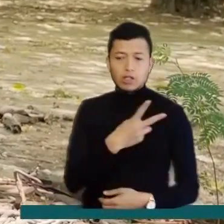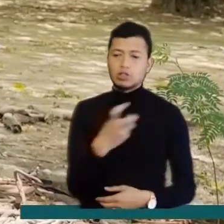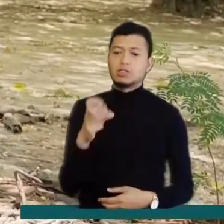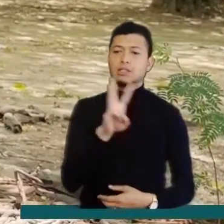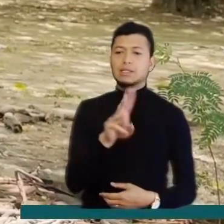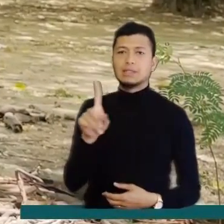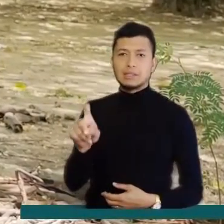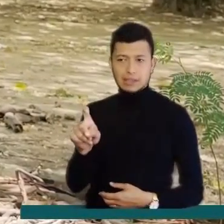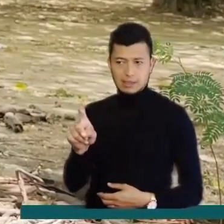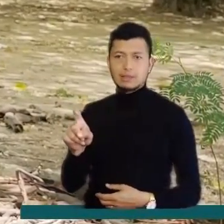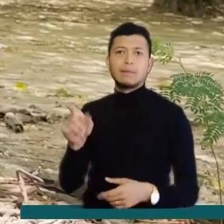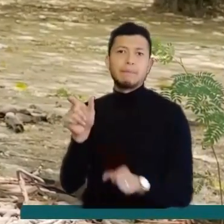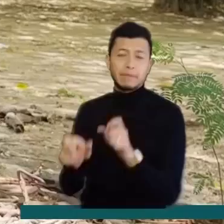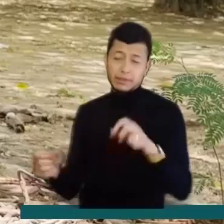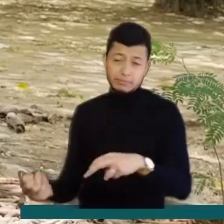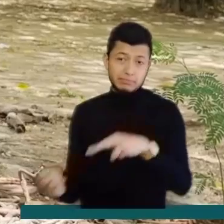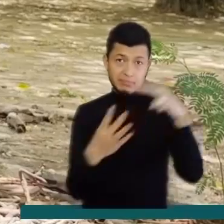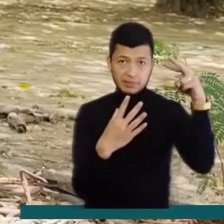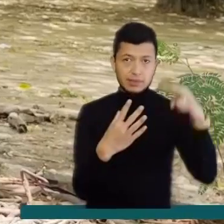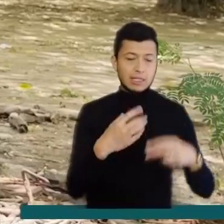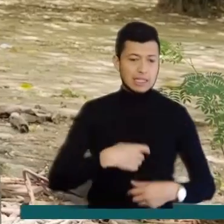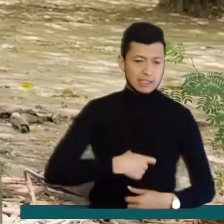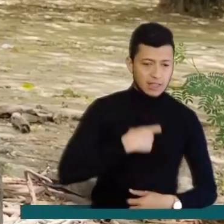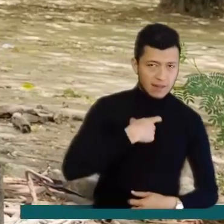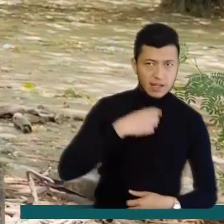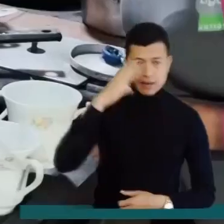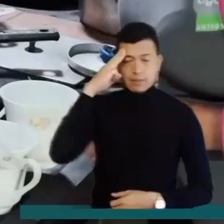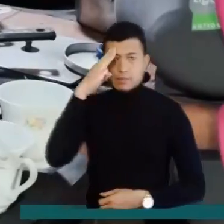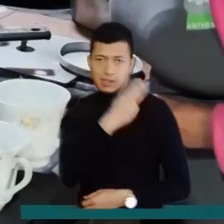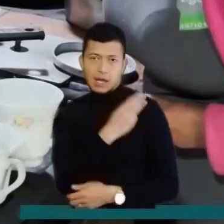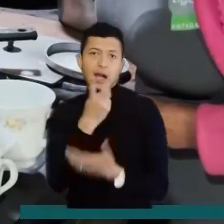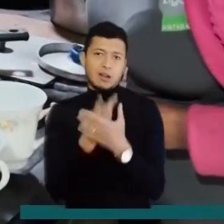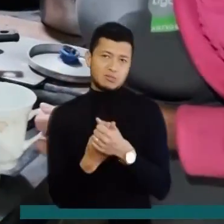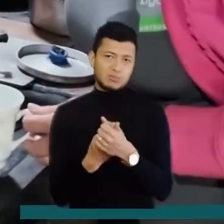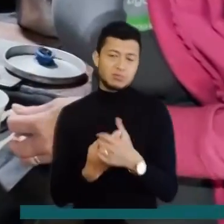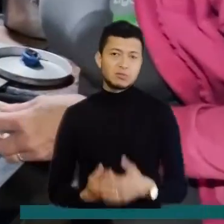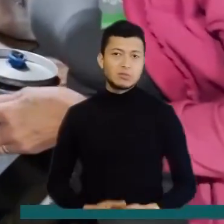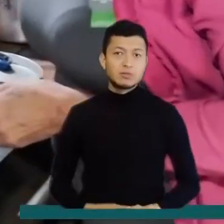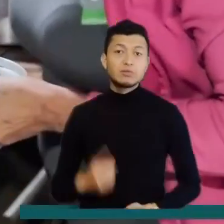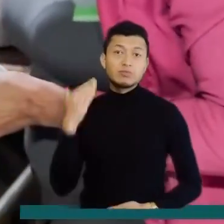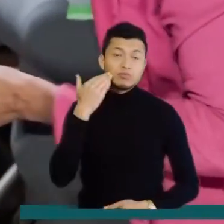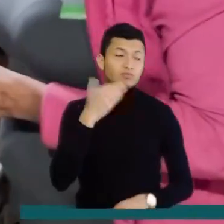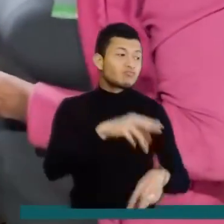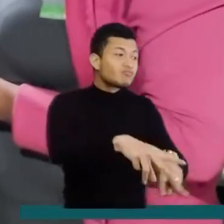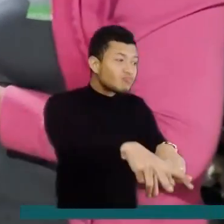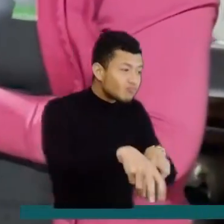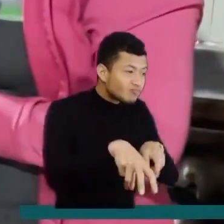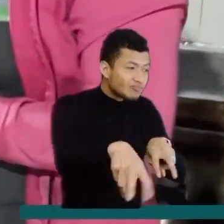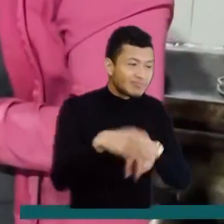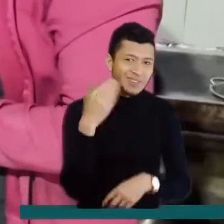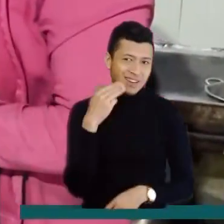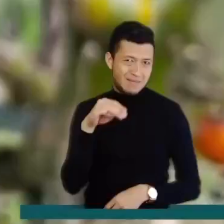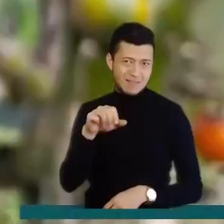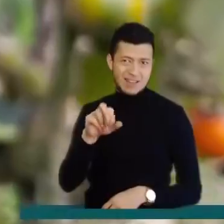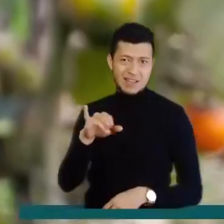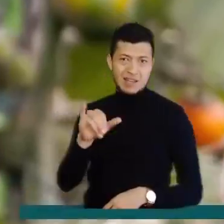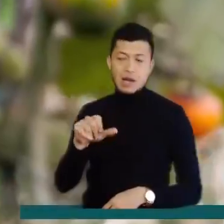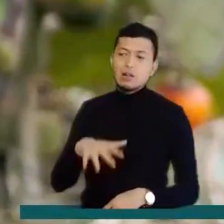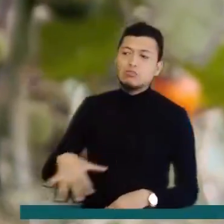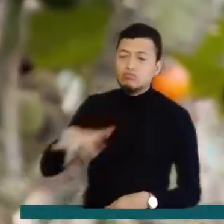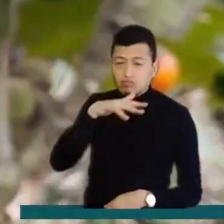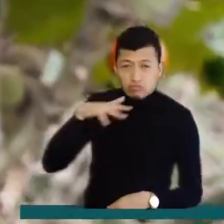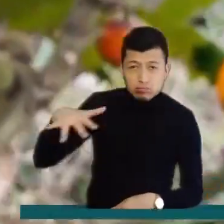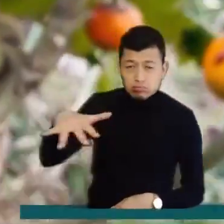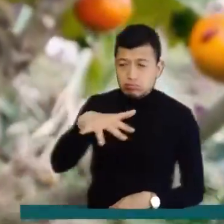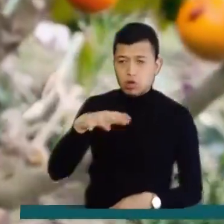víctimas entre población civil y miembros de la fuerza pública. María Isabel Caviedes es agricultora. Desde hace varios años ha vivido en